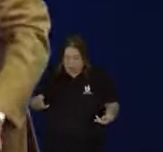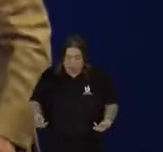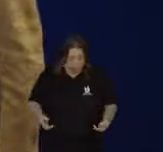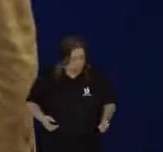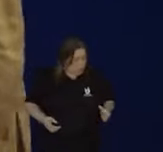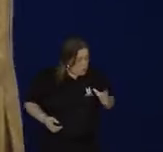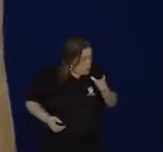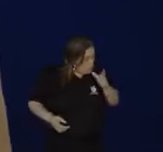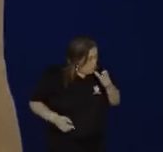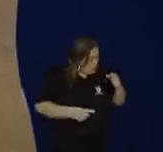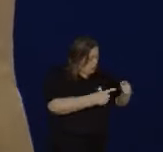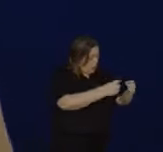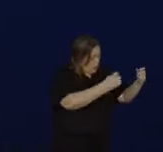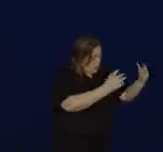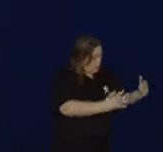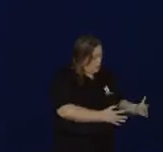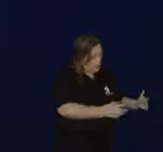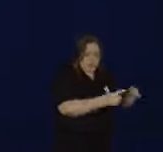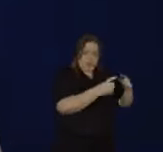enemigos.